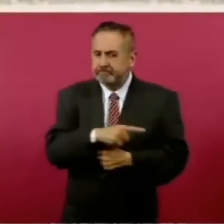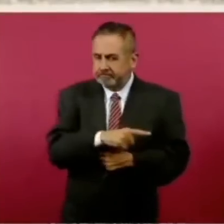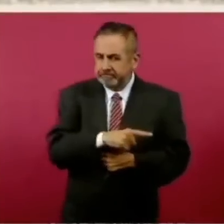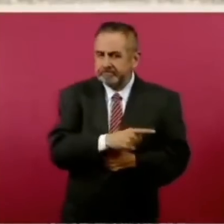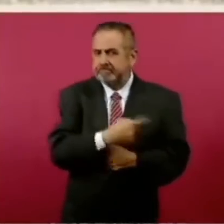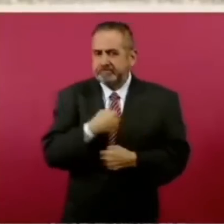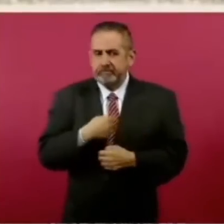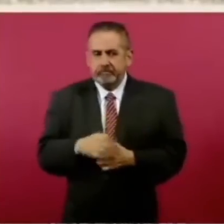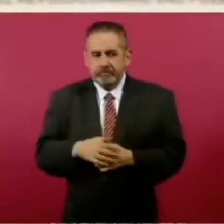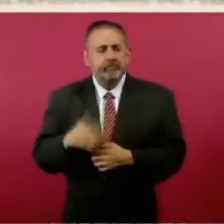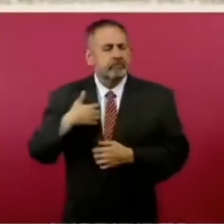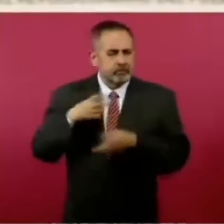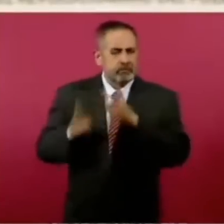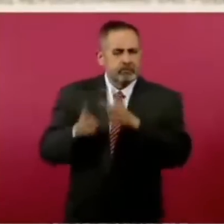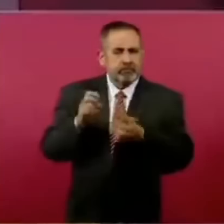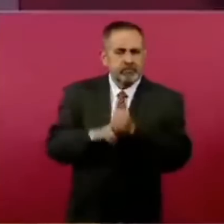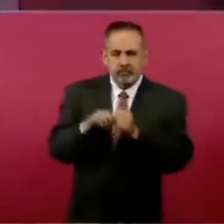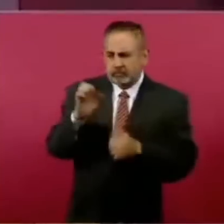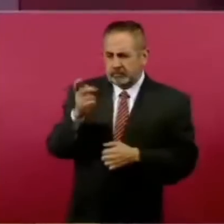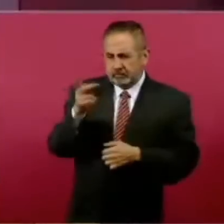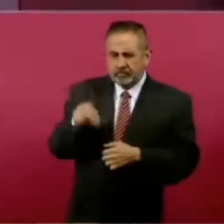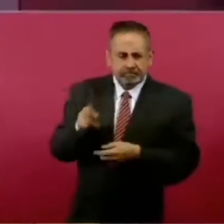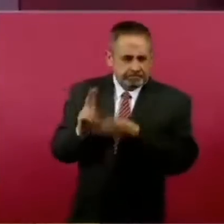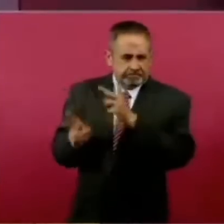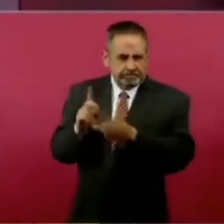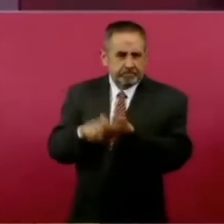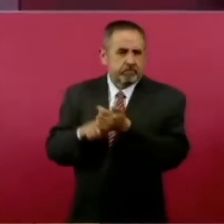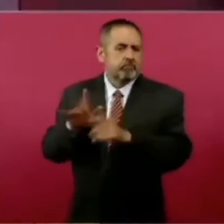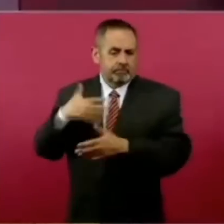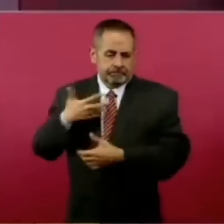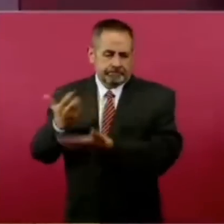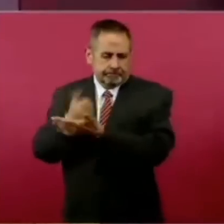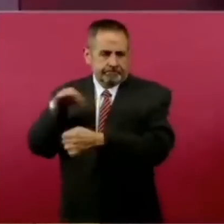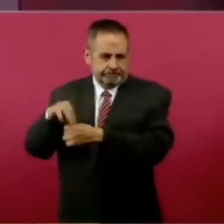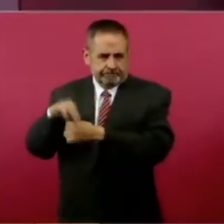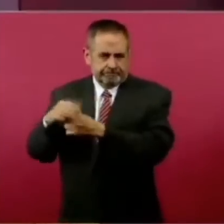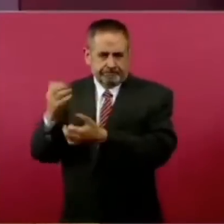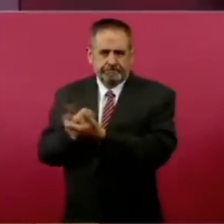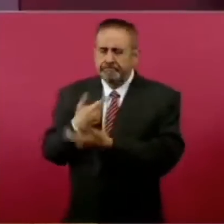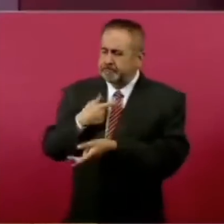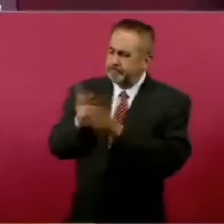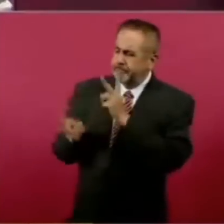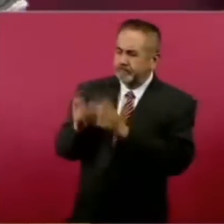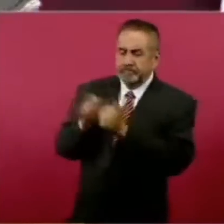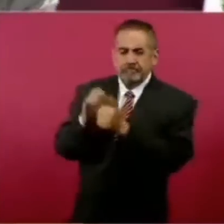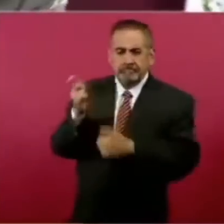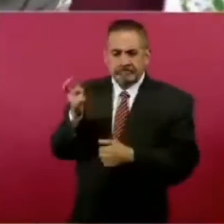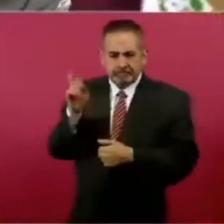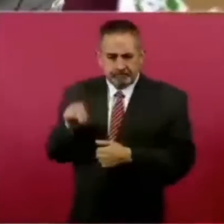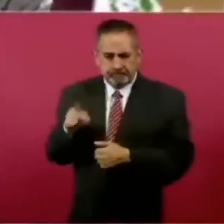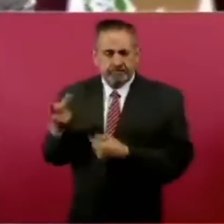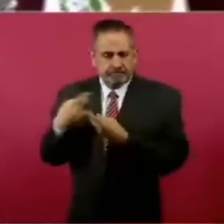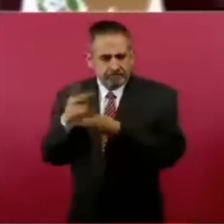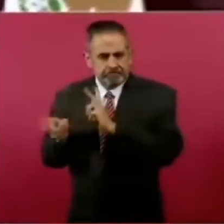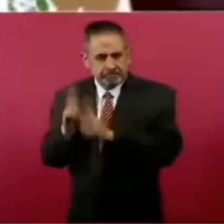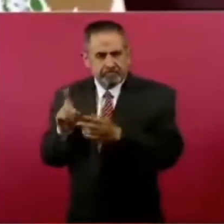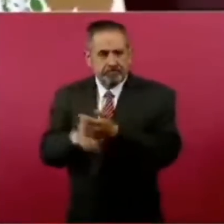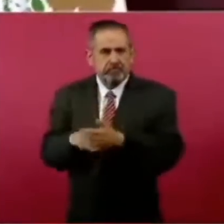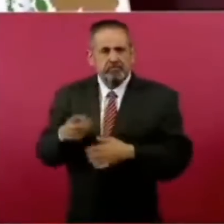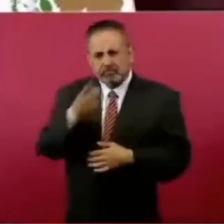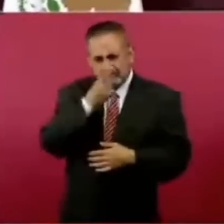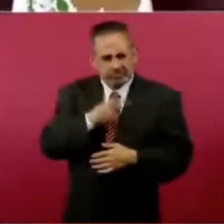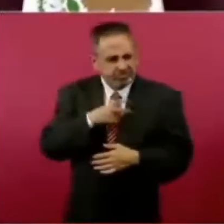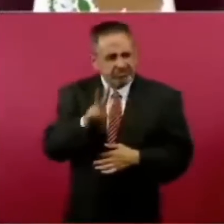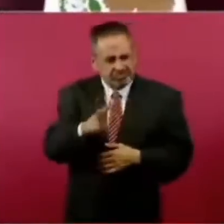cuando hablé con él, era yo ya presidente electo, y en la plática me dijo